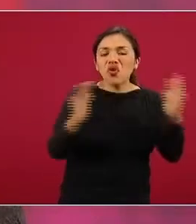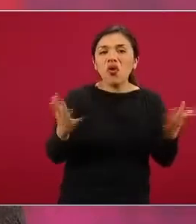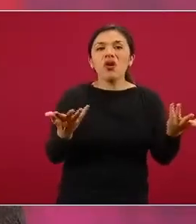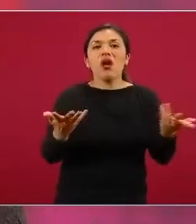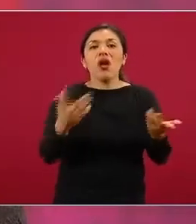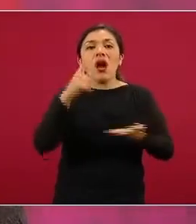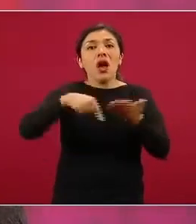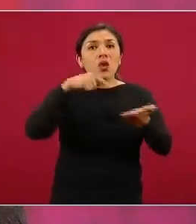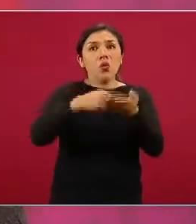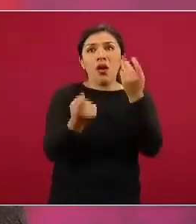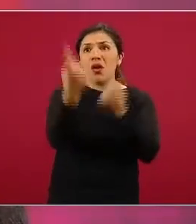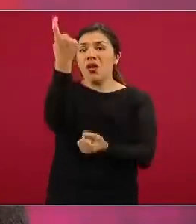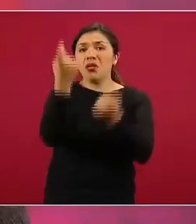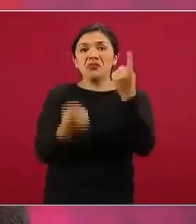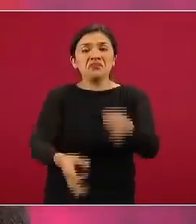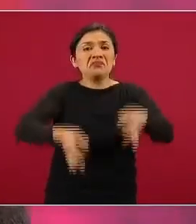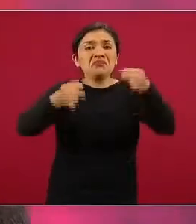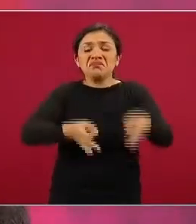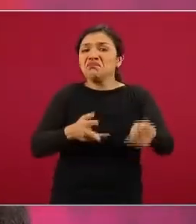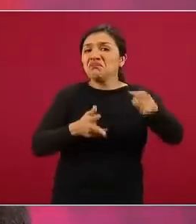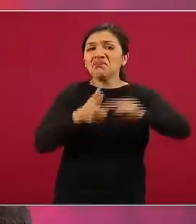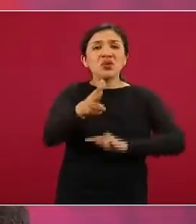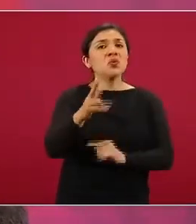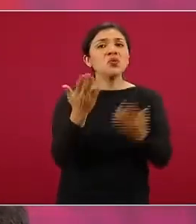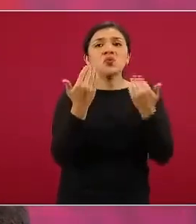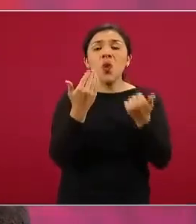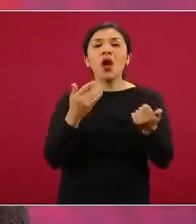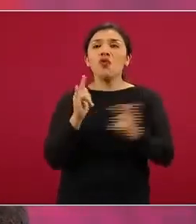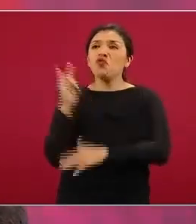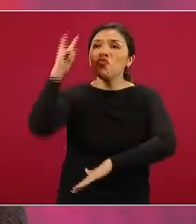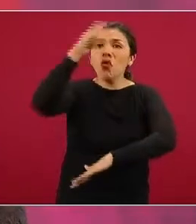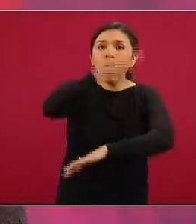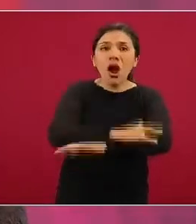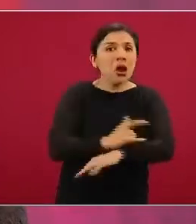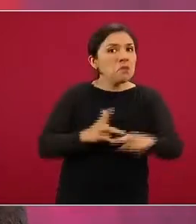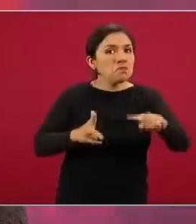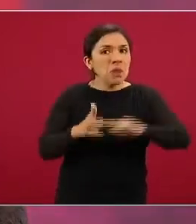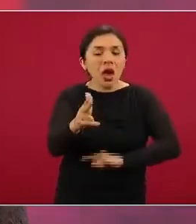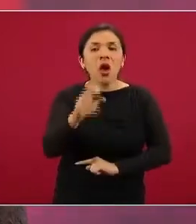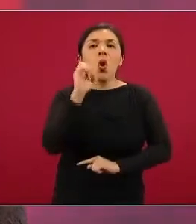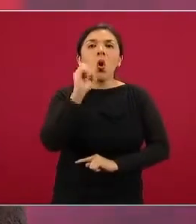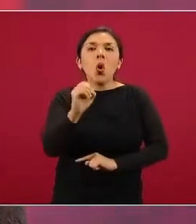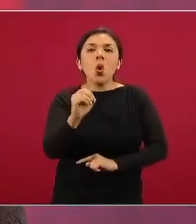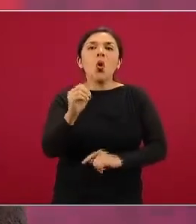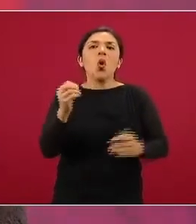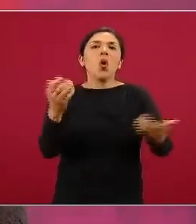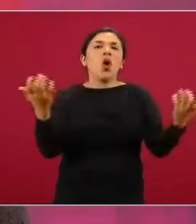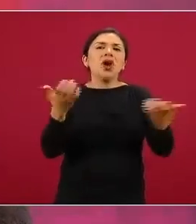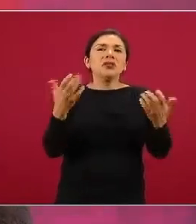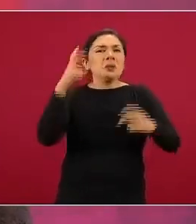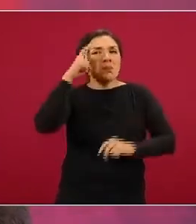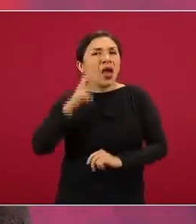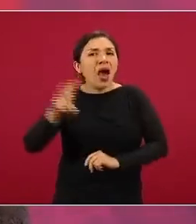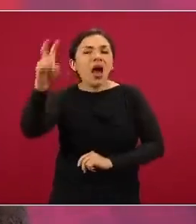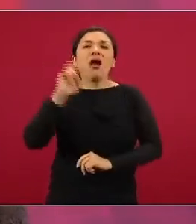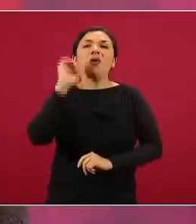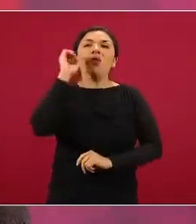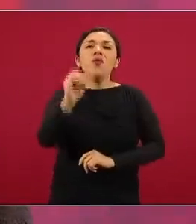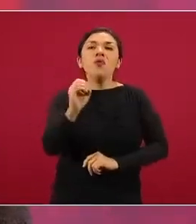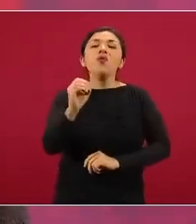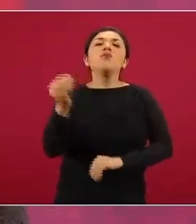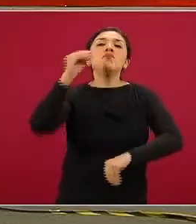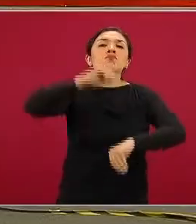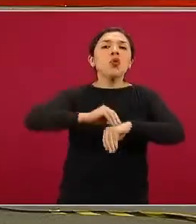algunas regiones del mundo formalmente se suspendieron vuelos o bien operaciones aeroportuarias o bien se